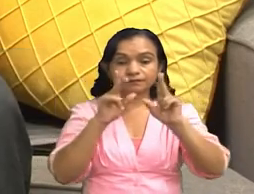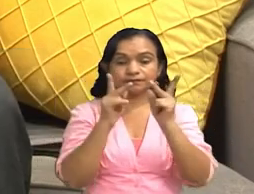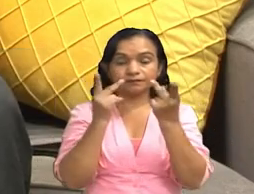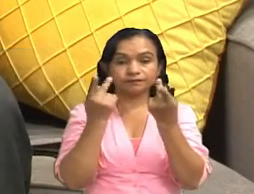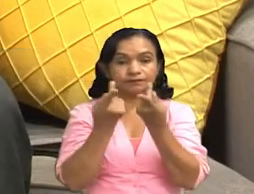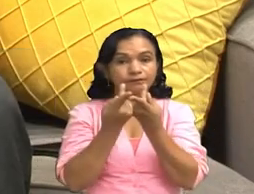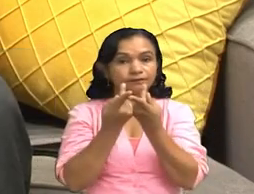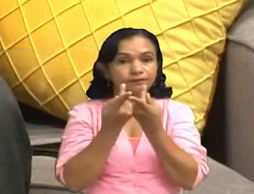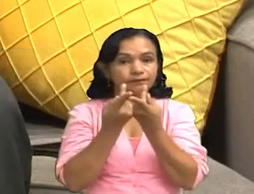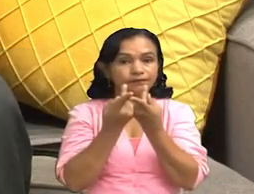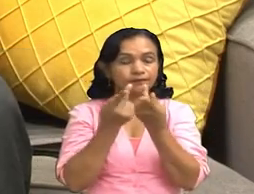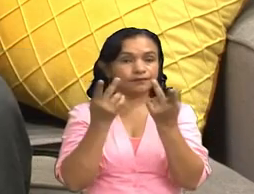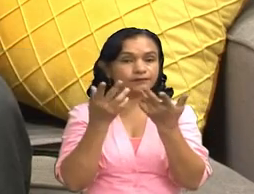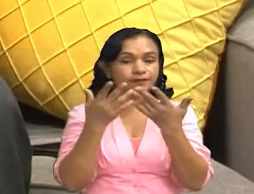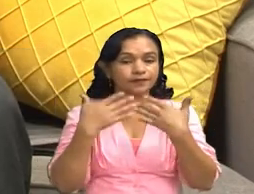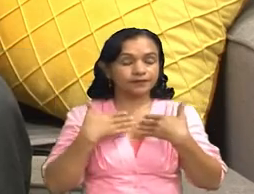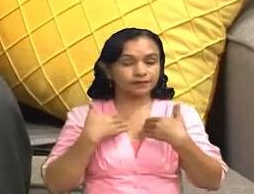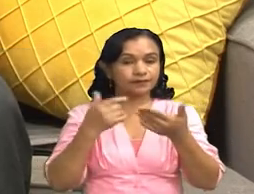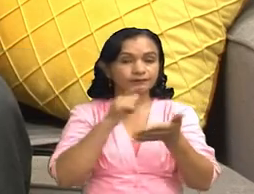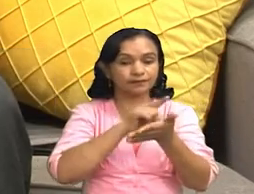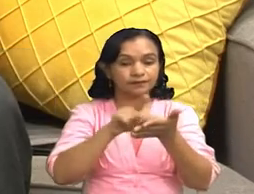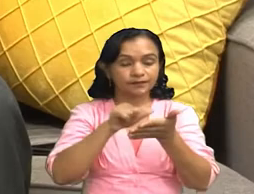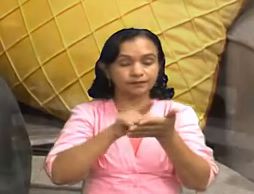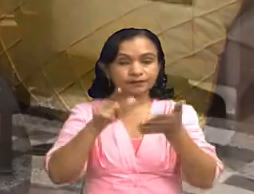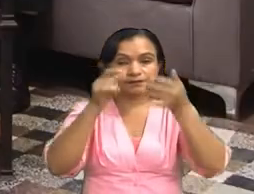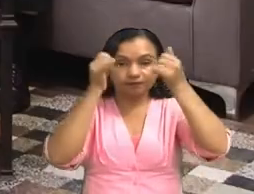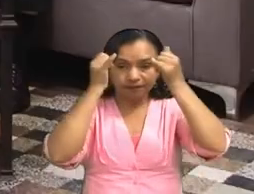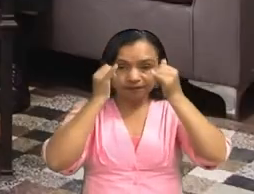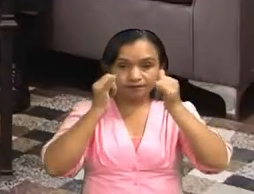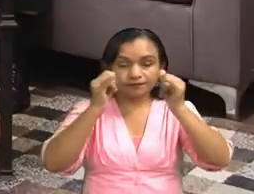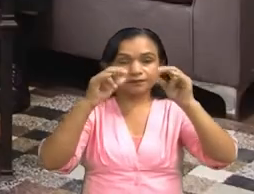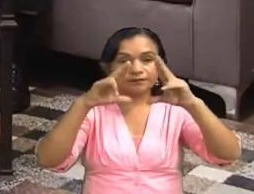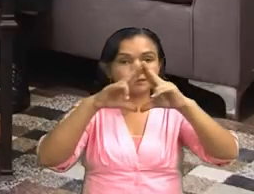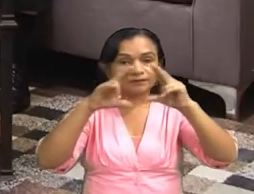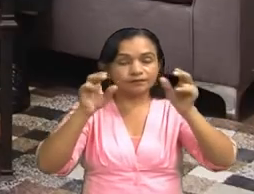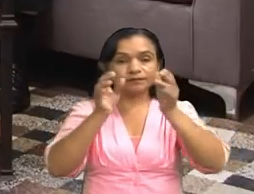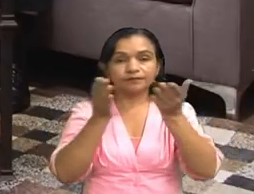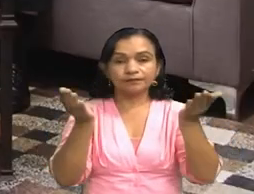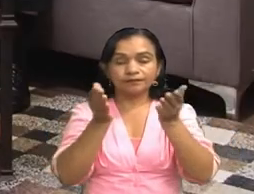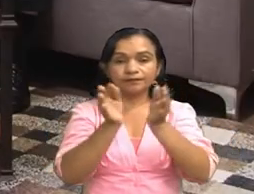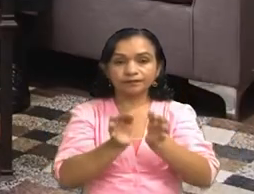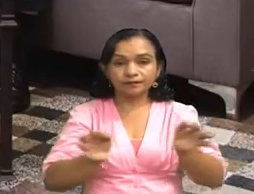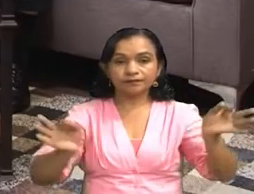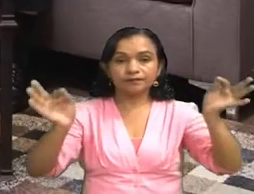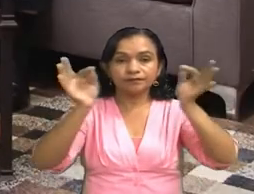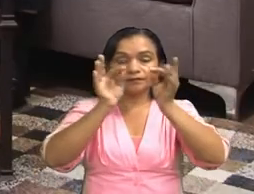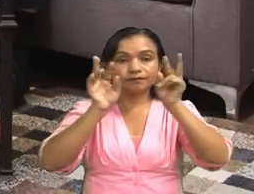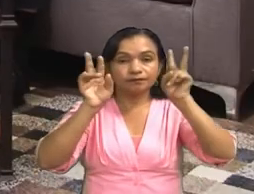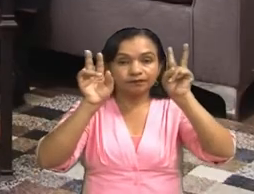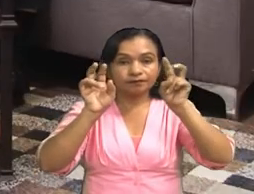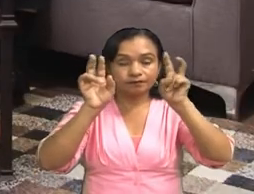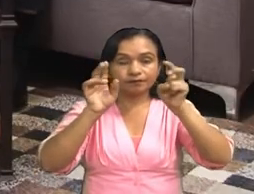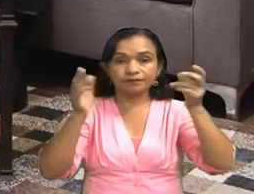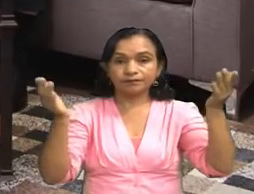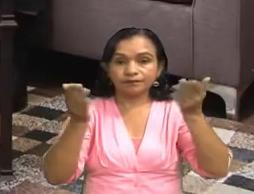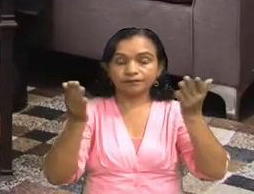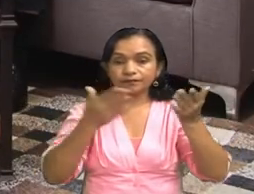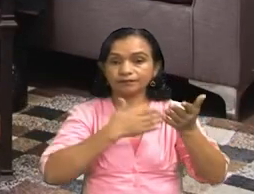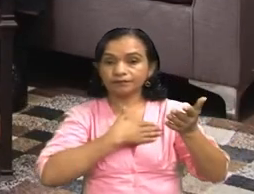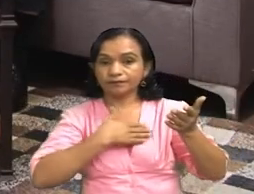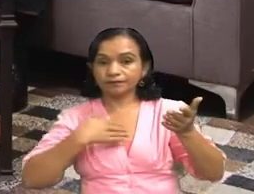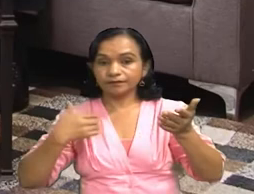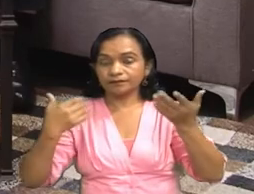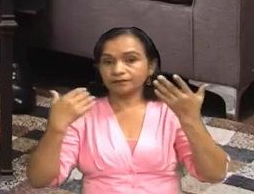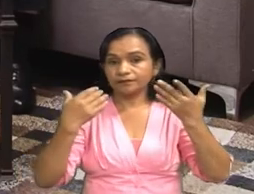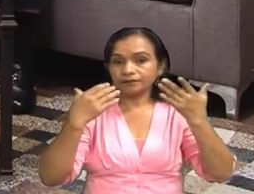materia de sanidad, ¿no? Del acto ganadero nicaragüense, cuán importante este aspecto para, en principio, mejorar la